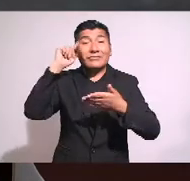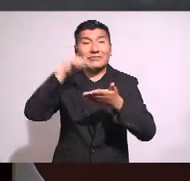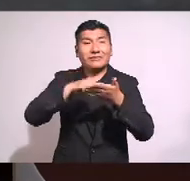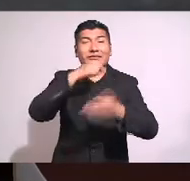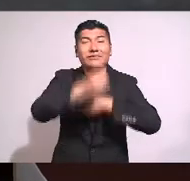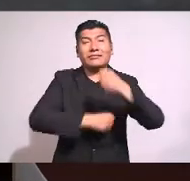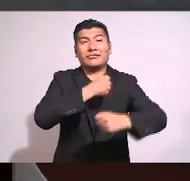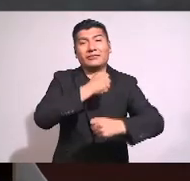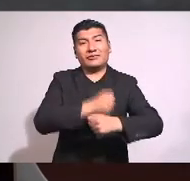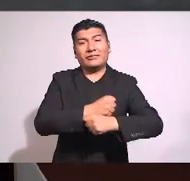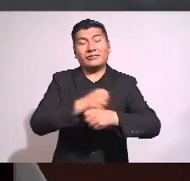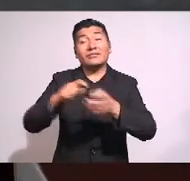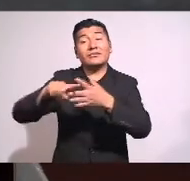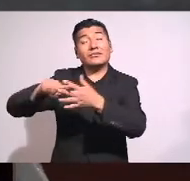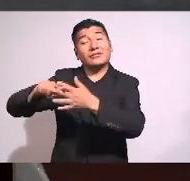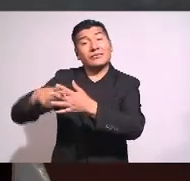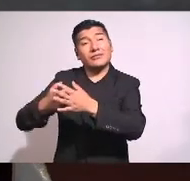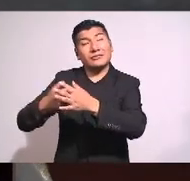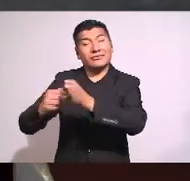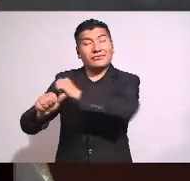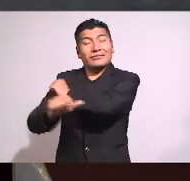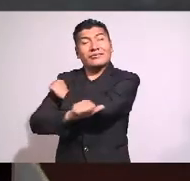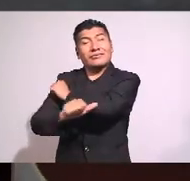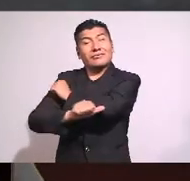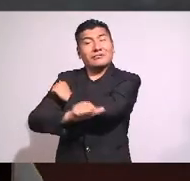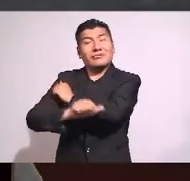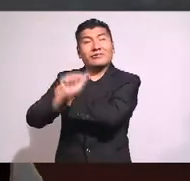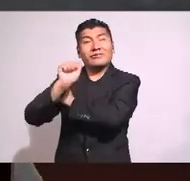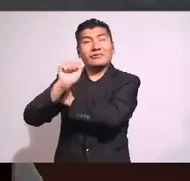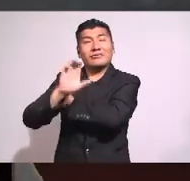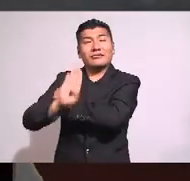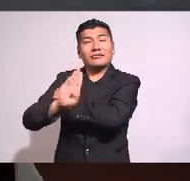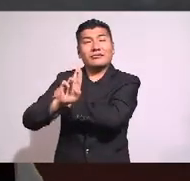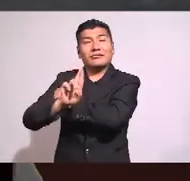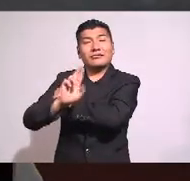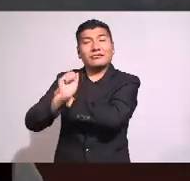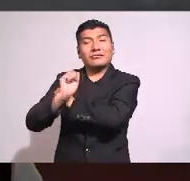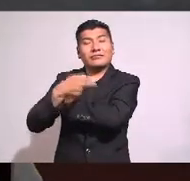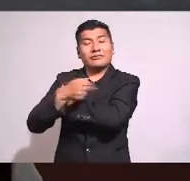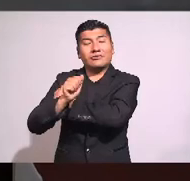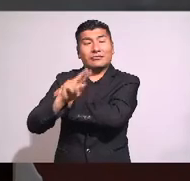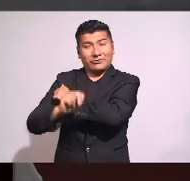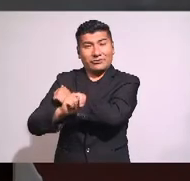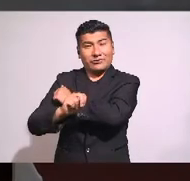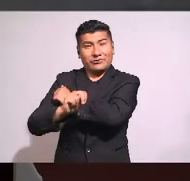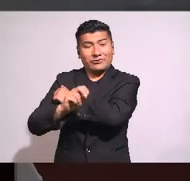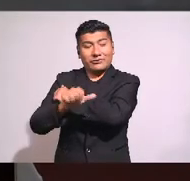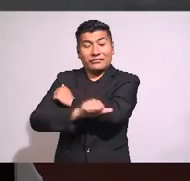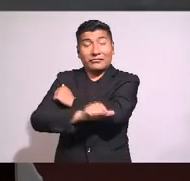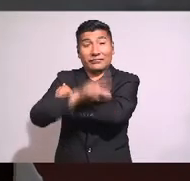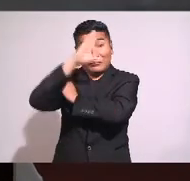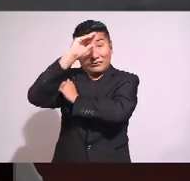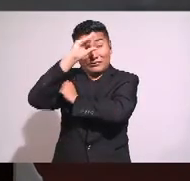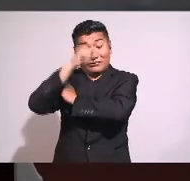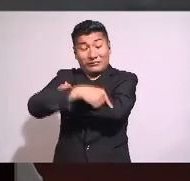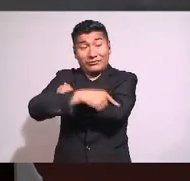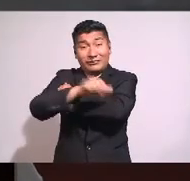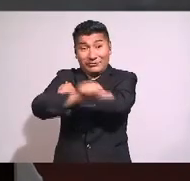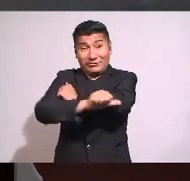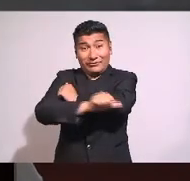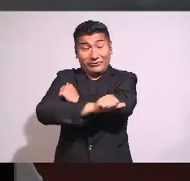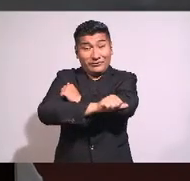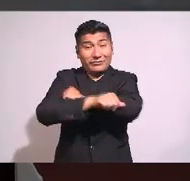año. Comenzamos con Abraham, nuestro padre en la fe. Abraham es llamado por